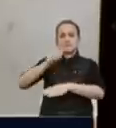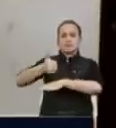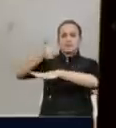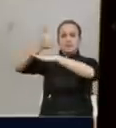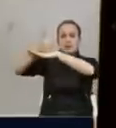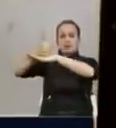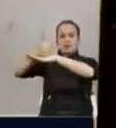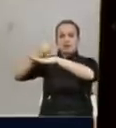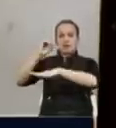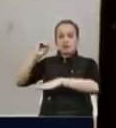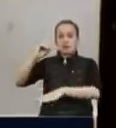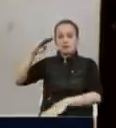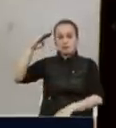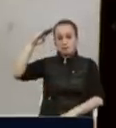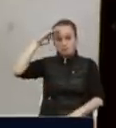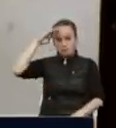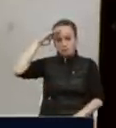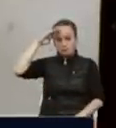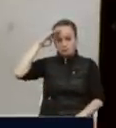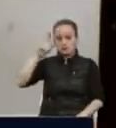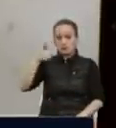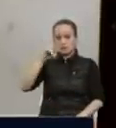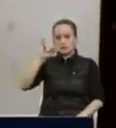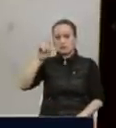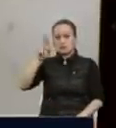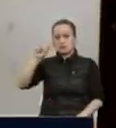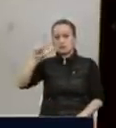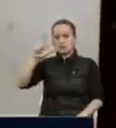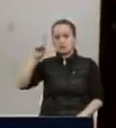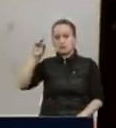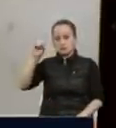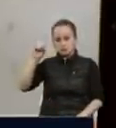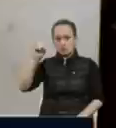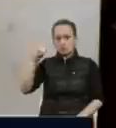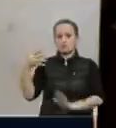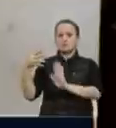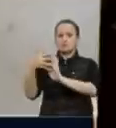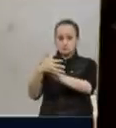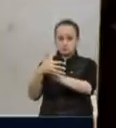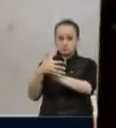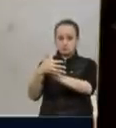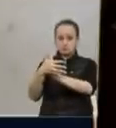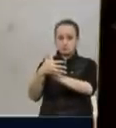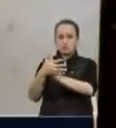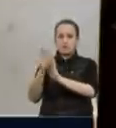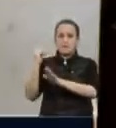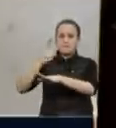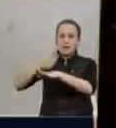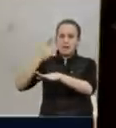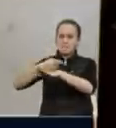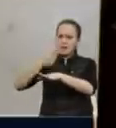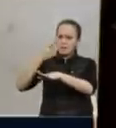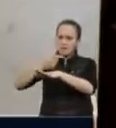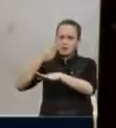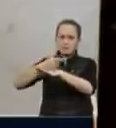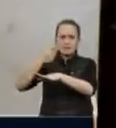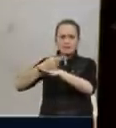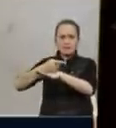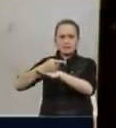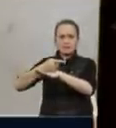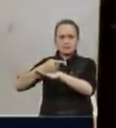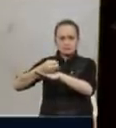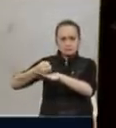Giraldo le dice, entre muchas instrucciones,